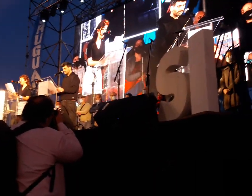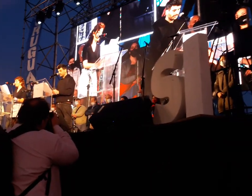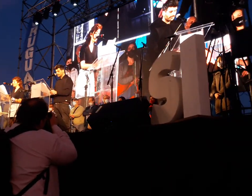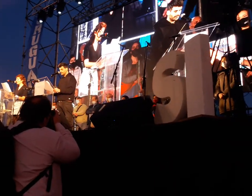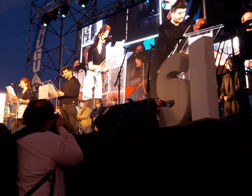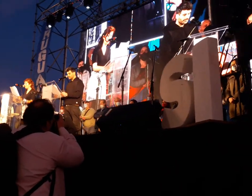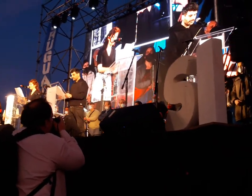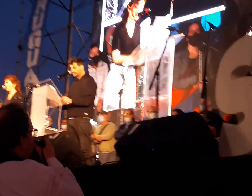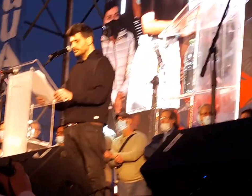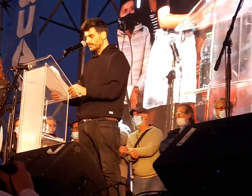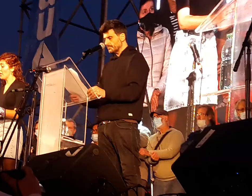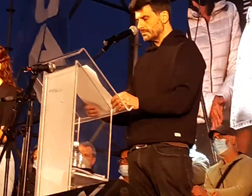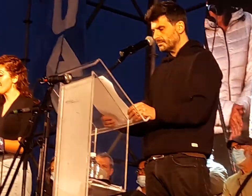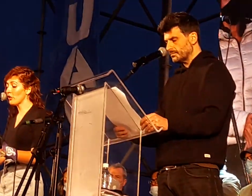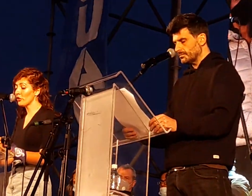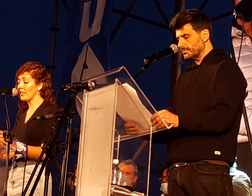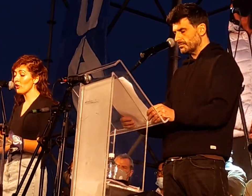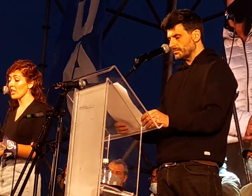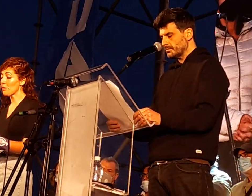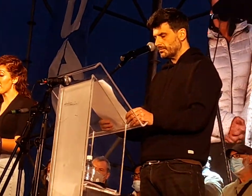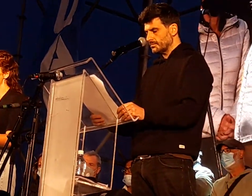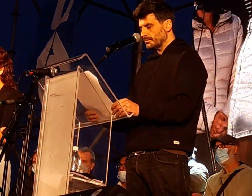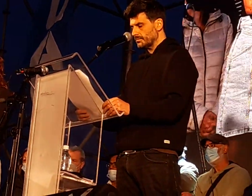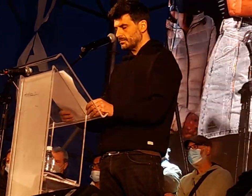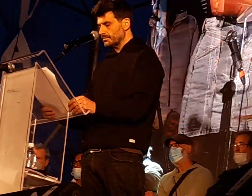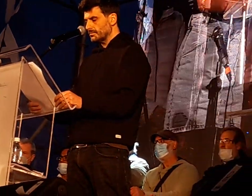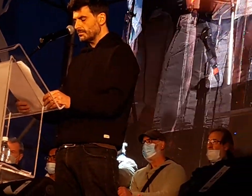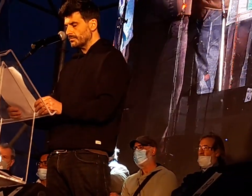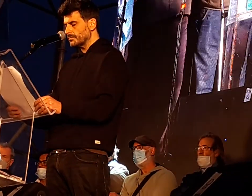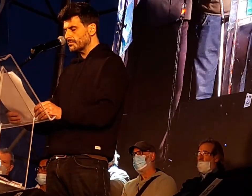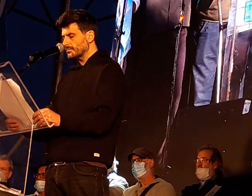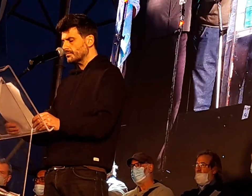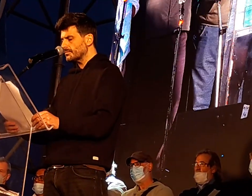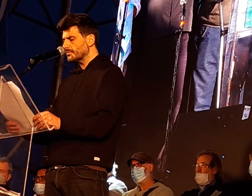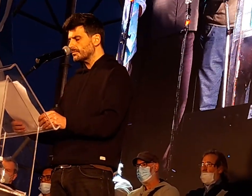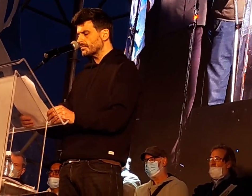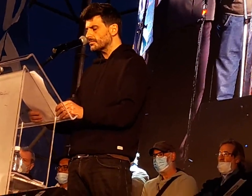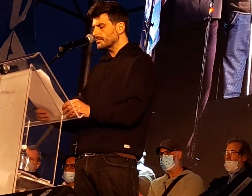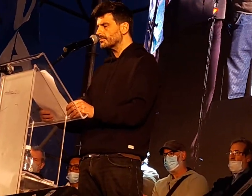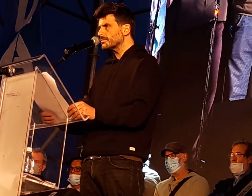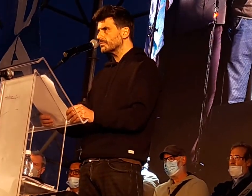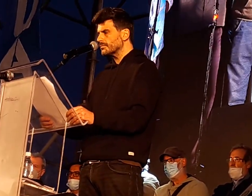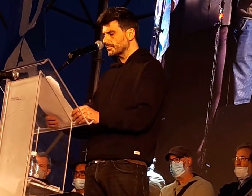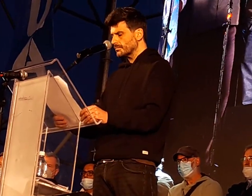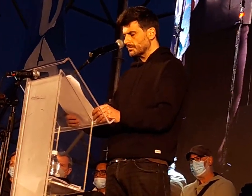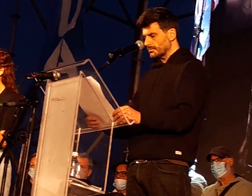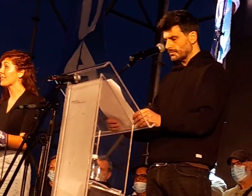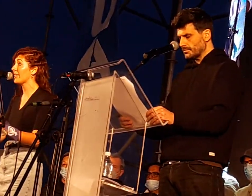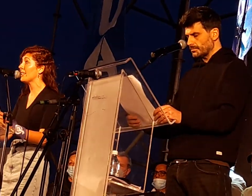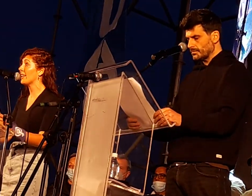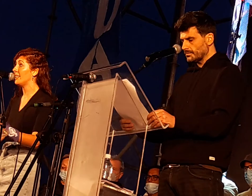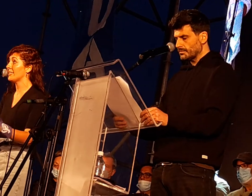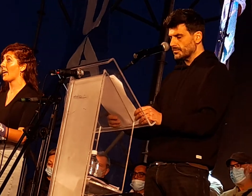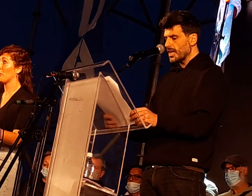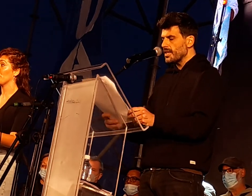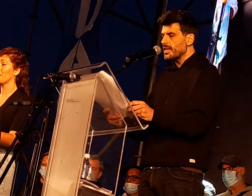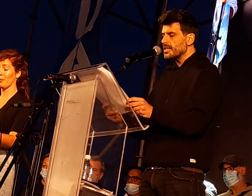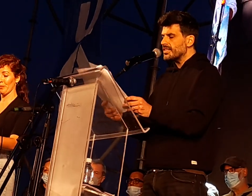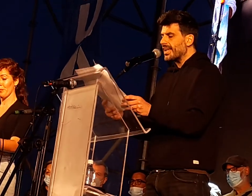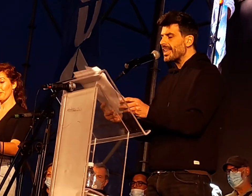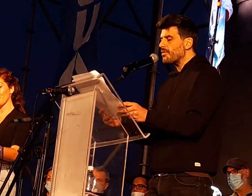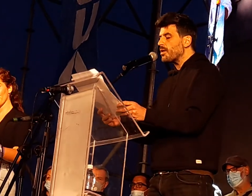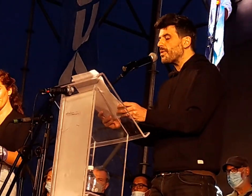términos políticos como económicos. Ese contenido se expresa, por ejemplo, en las modificaciones a las normas sobre la Secretaría de Inteligencia Estratégica del